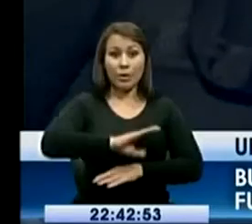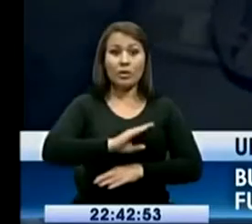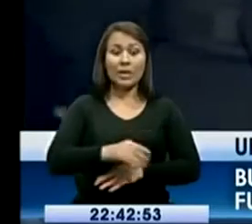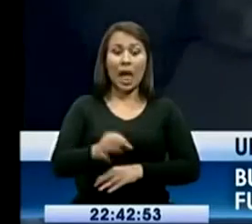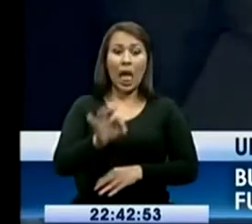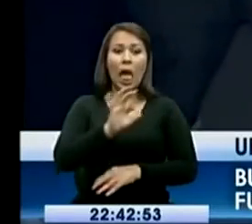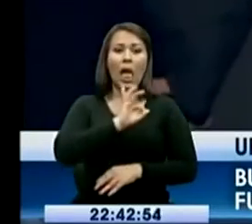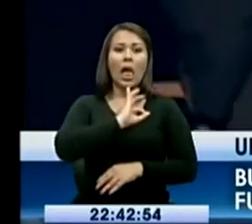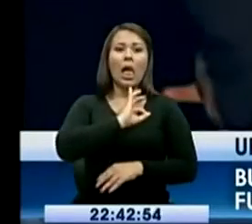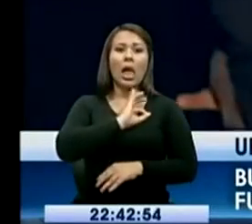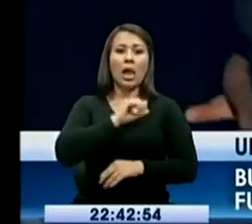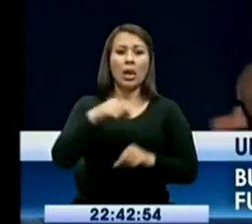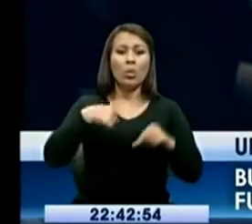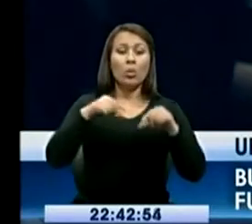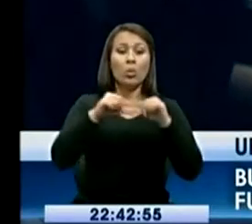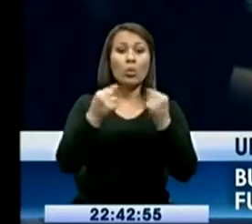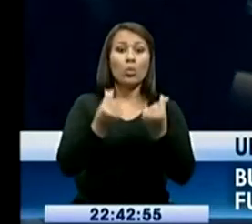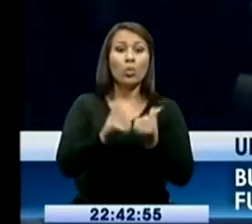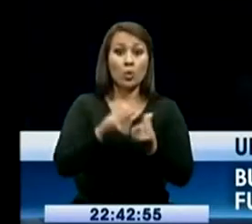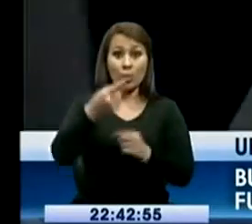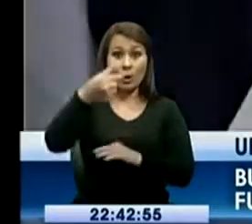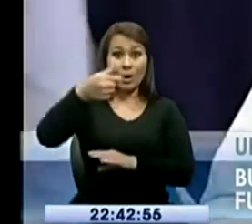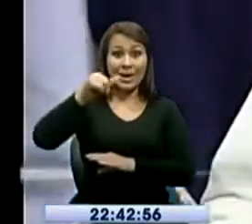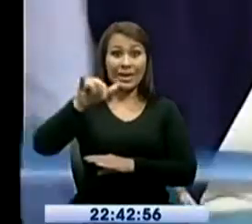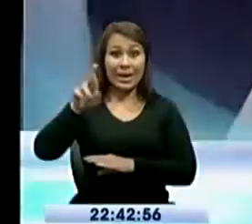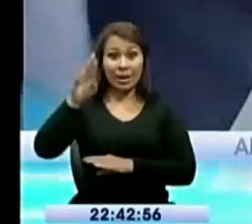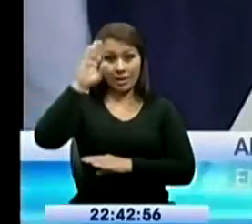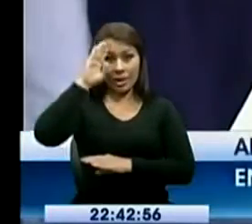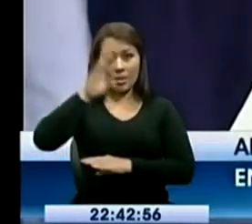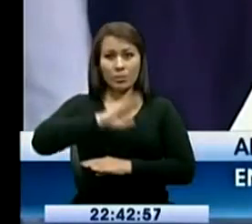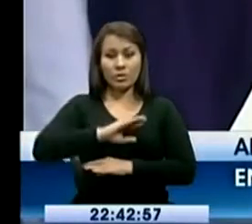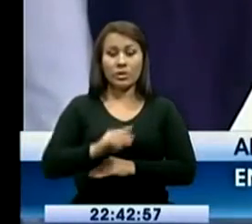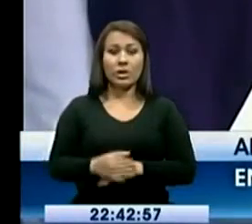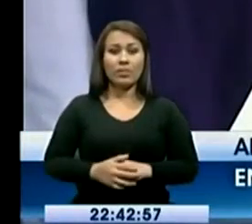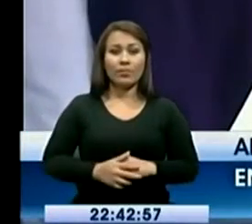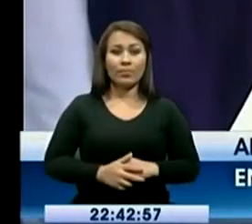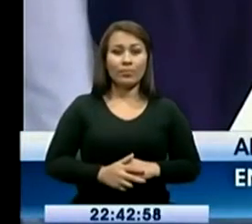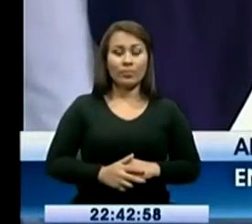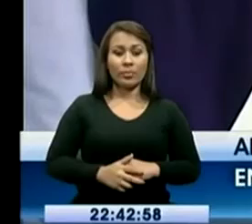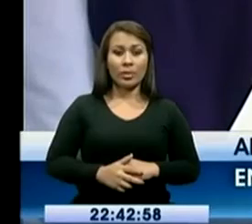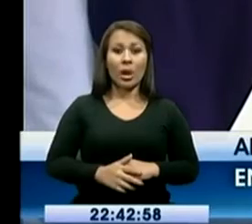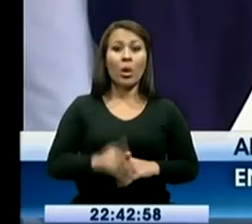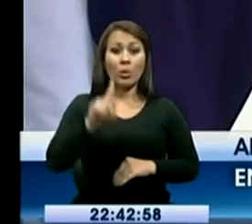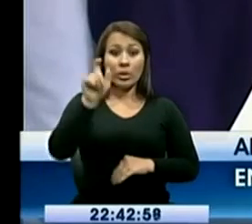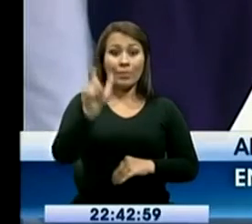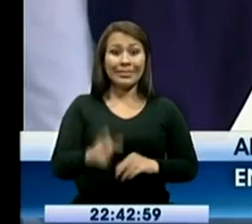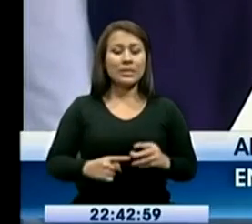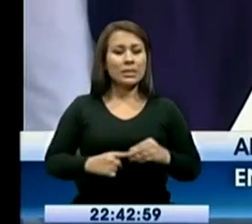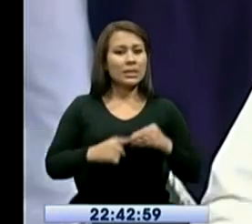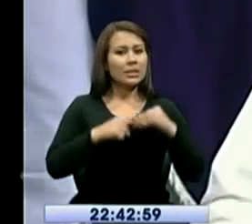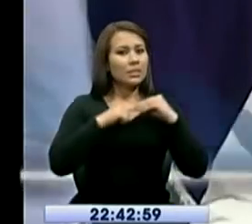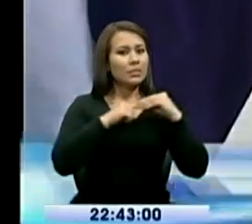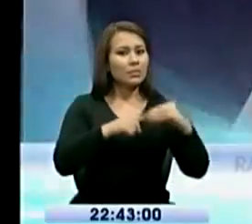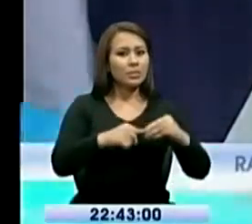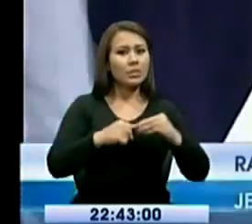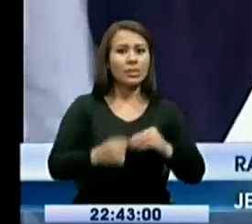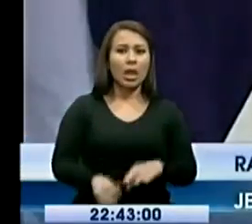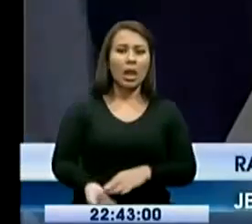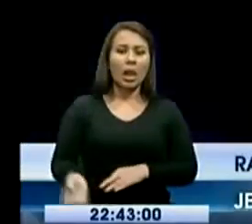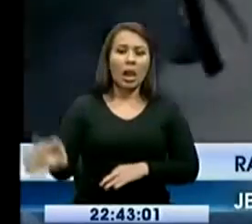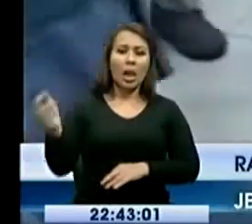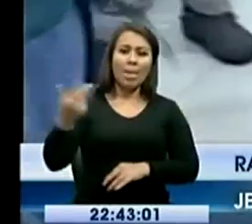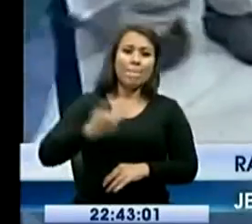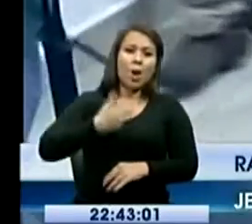un oficial del Grupo de Intervención y Rescate GIR. Un oficial de un grupo especial donde cayó gravemente